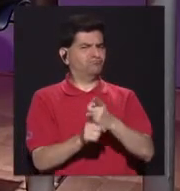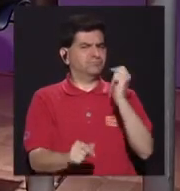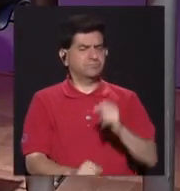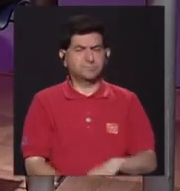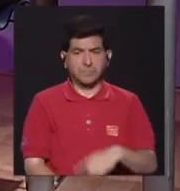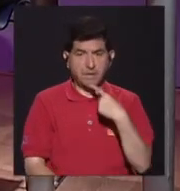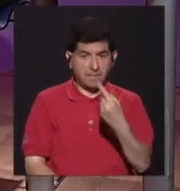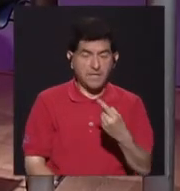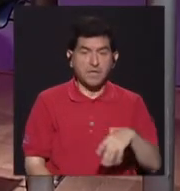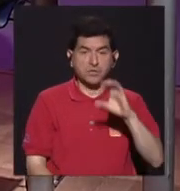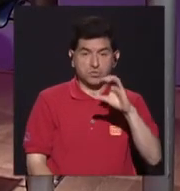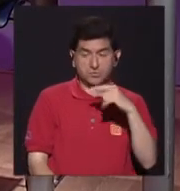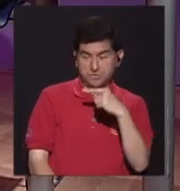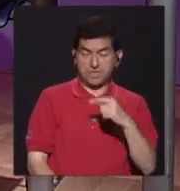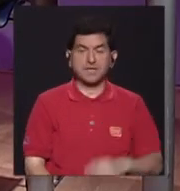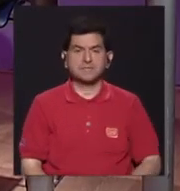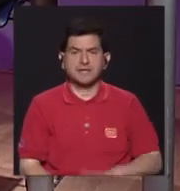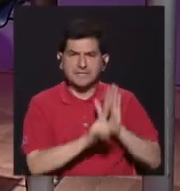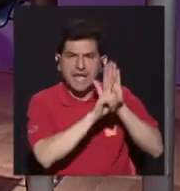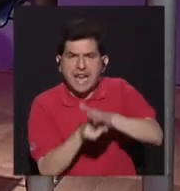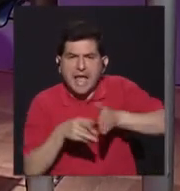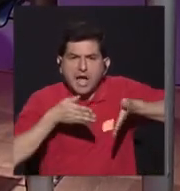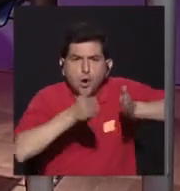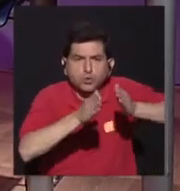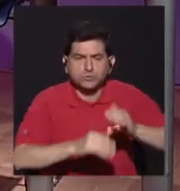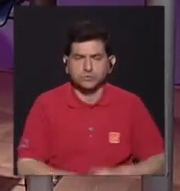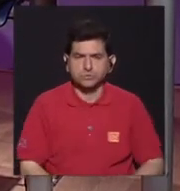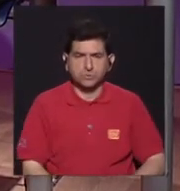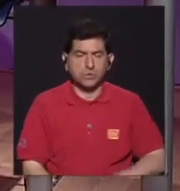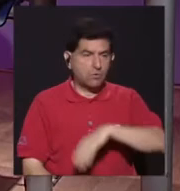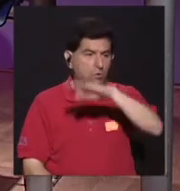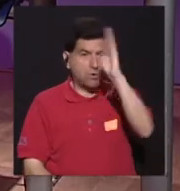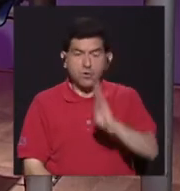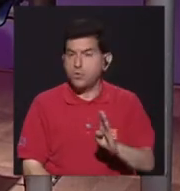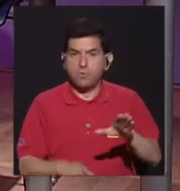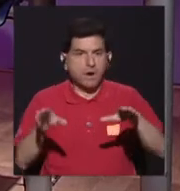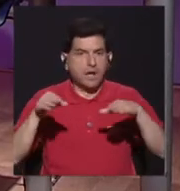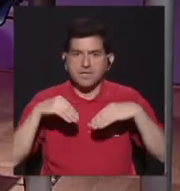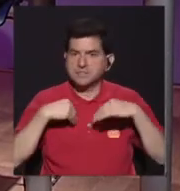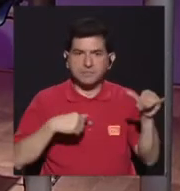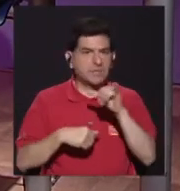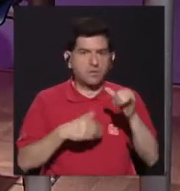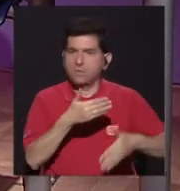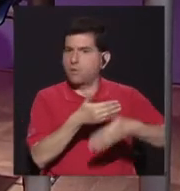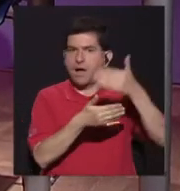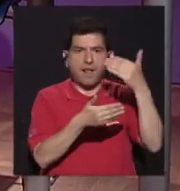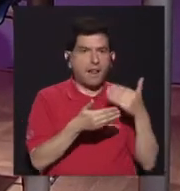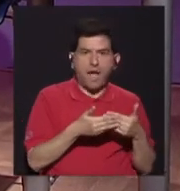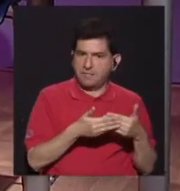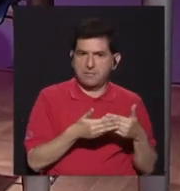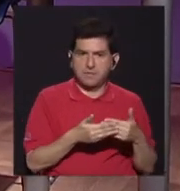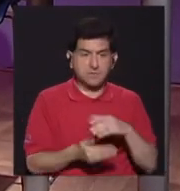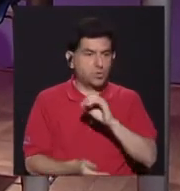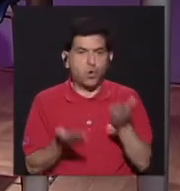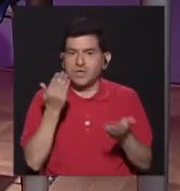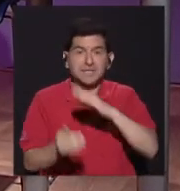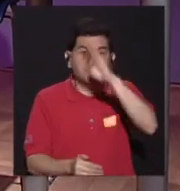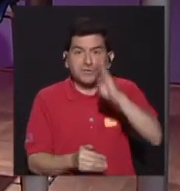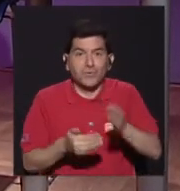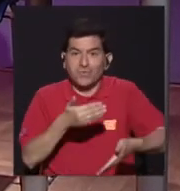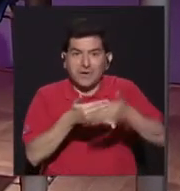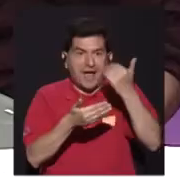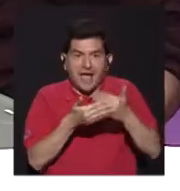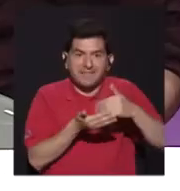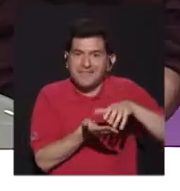decía César del acoso callejero, tal vez nunca ha sido tan aceptado, ¿verdad? O nunca ha sido aceptado más bien, pero antes no